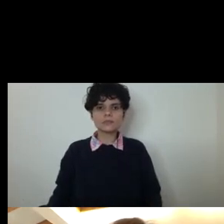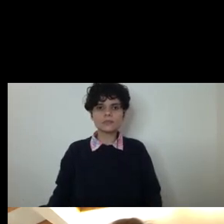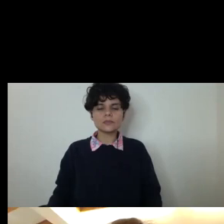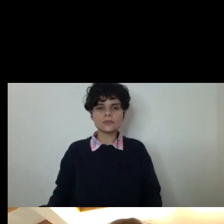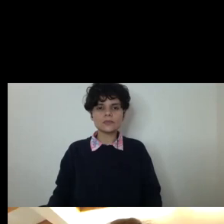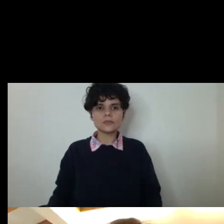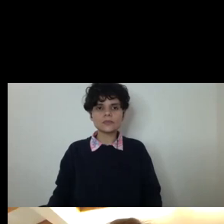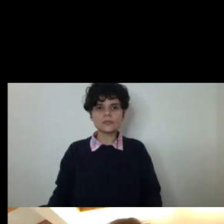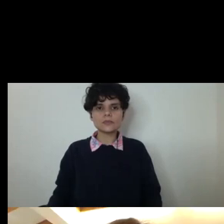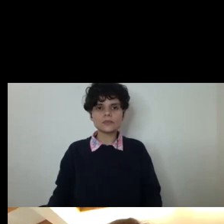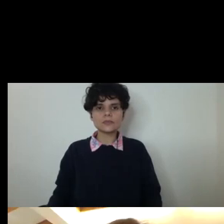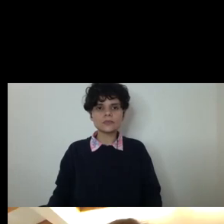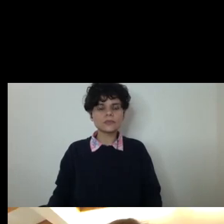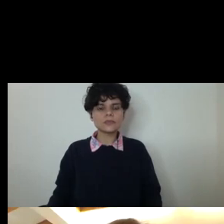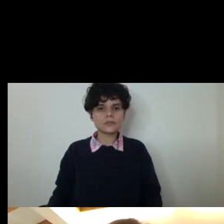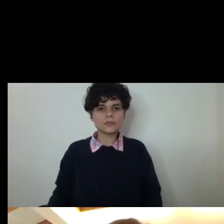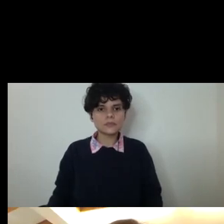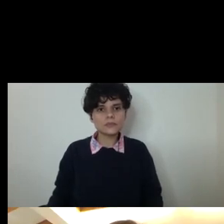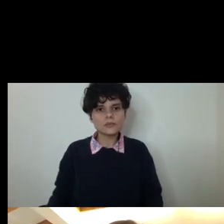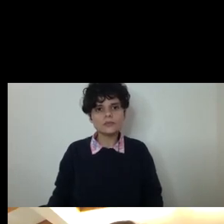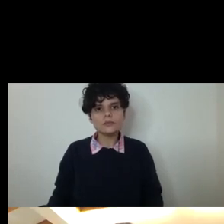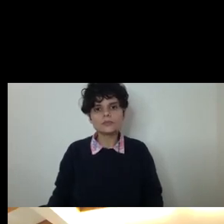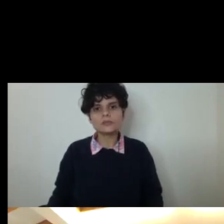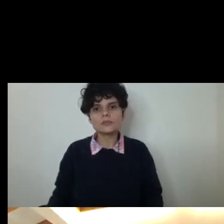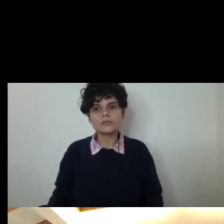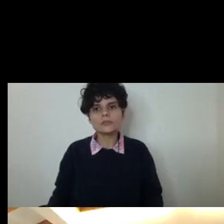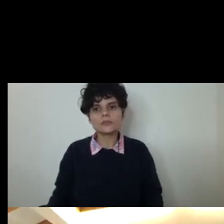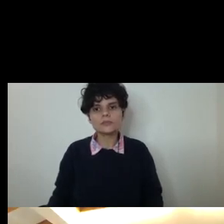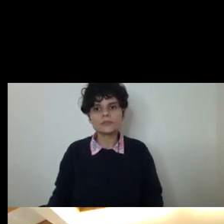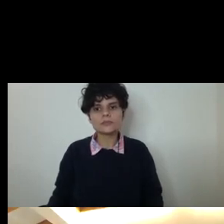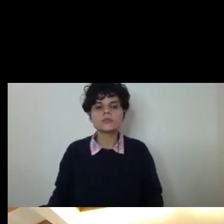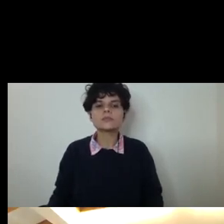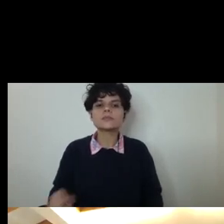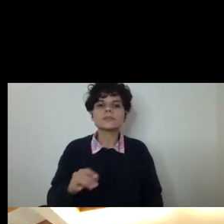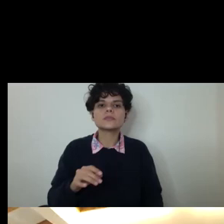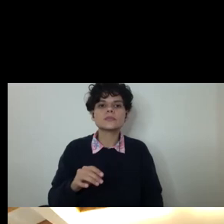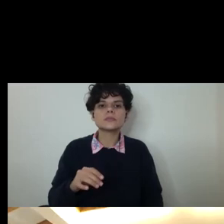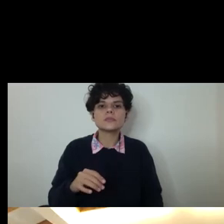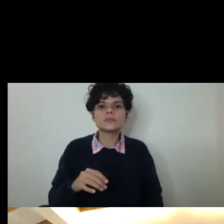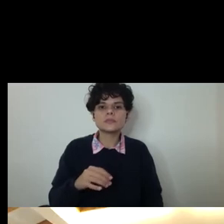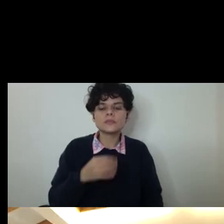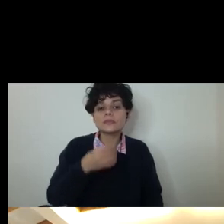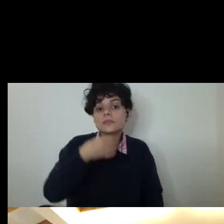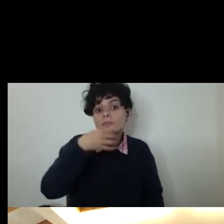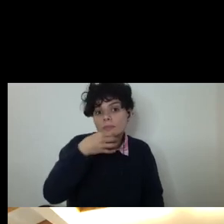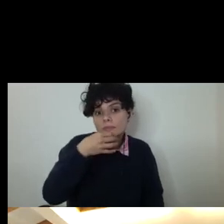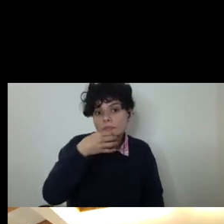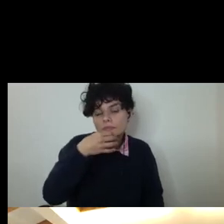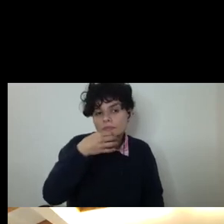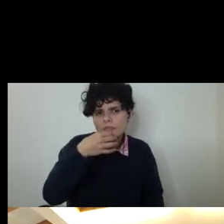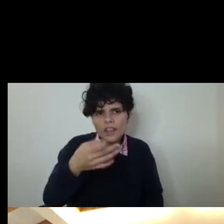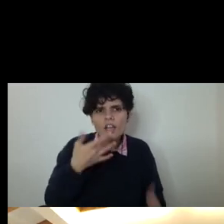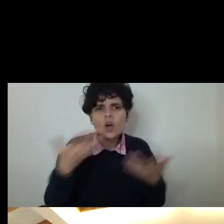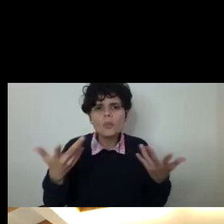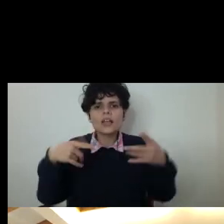Como les dije, la isoforma más presente en mayor densidad es la isoforma RIR2 del receptor de ranodina, que es la isoforma